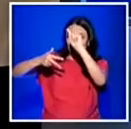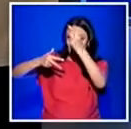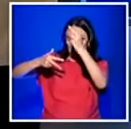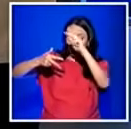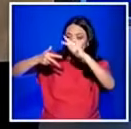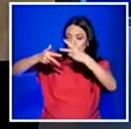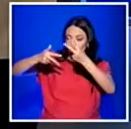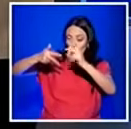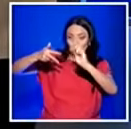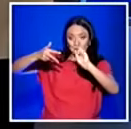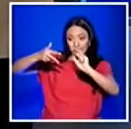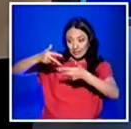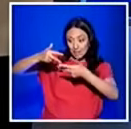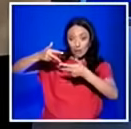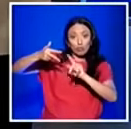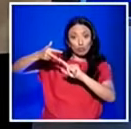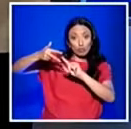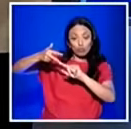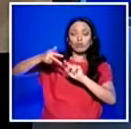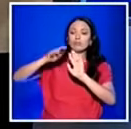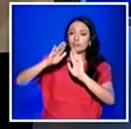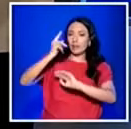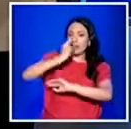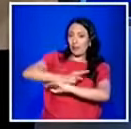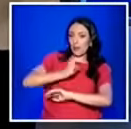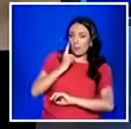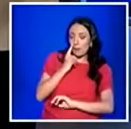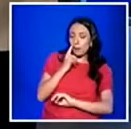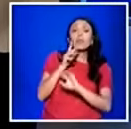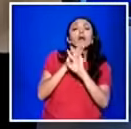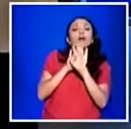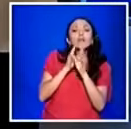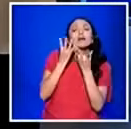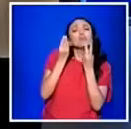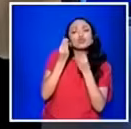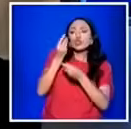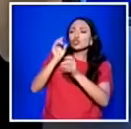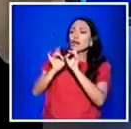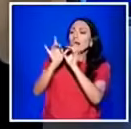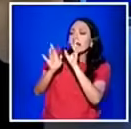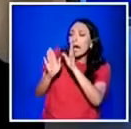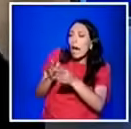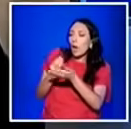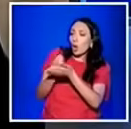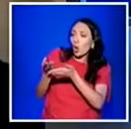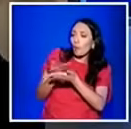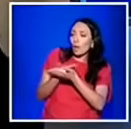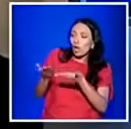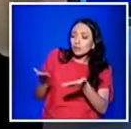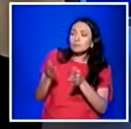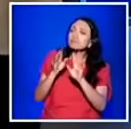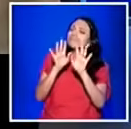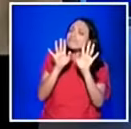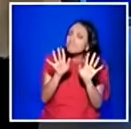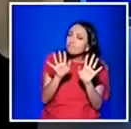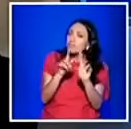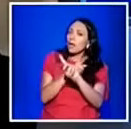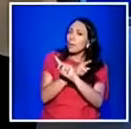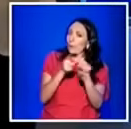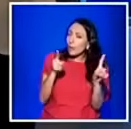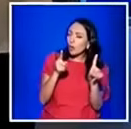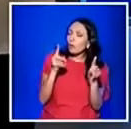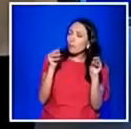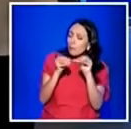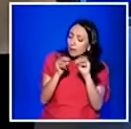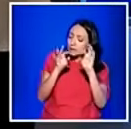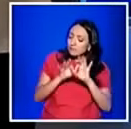ojo, porque el detalle más valioso para ellos es el que sale desde el corazón de sus hijos. Ese amor, esa dedicación,